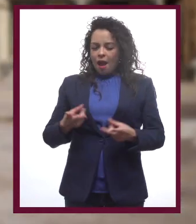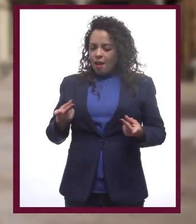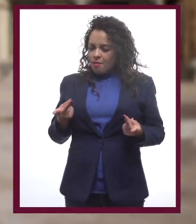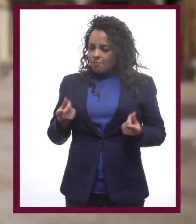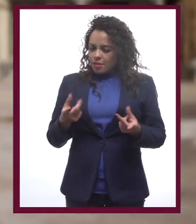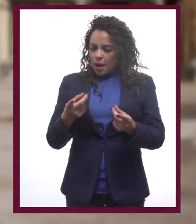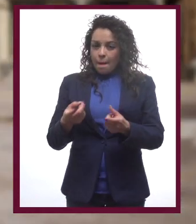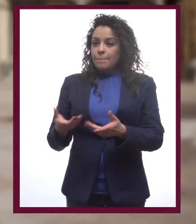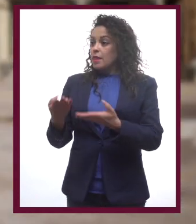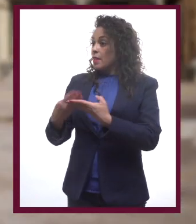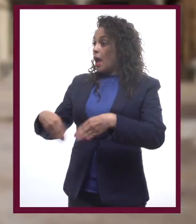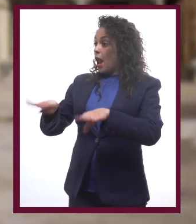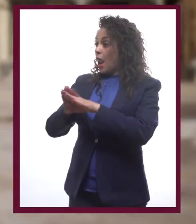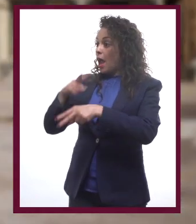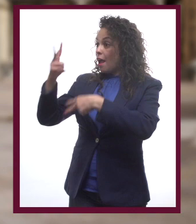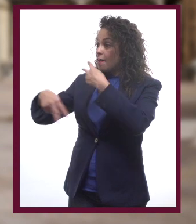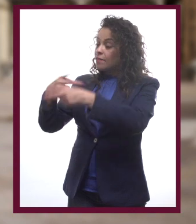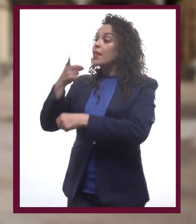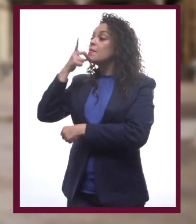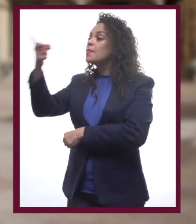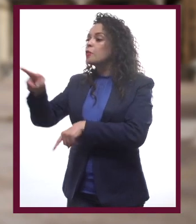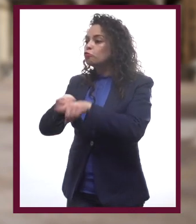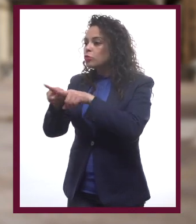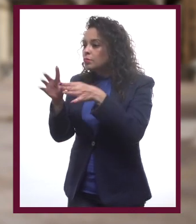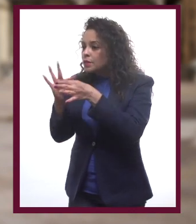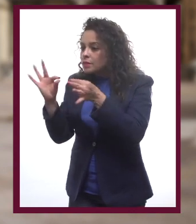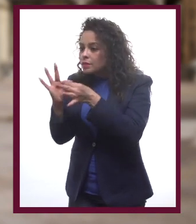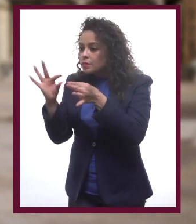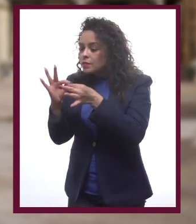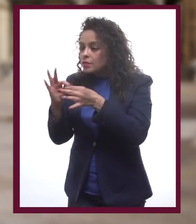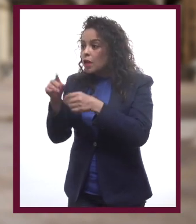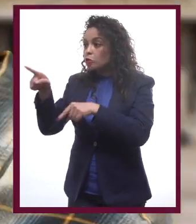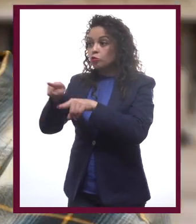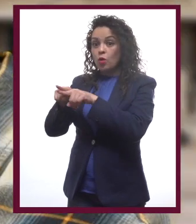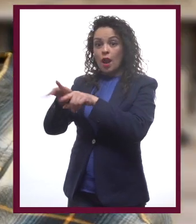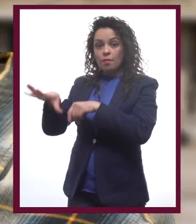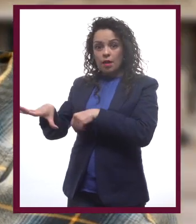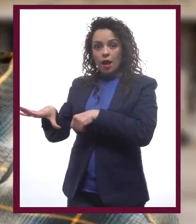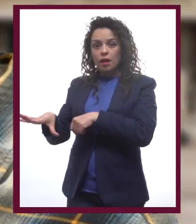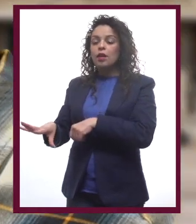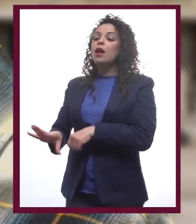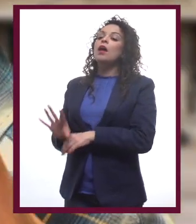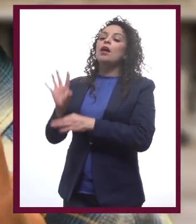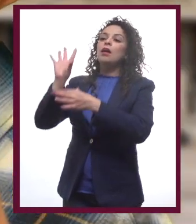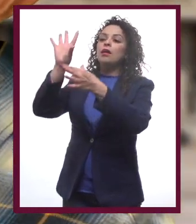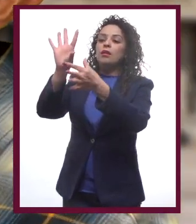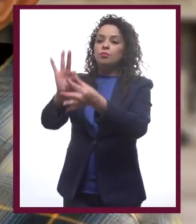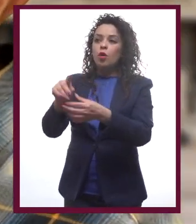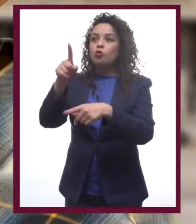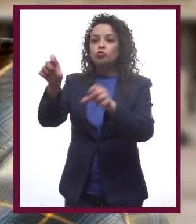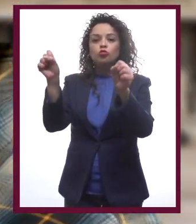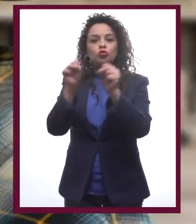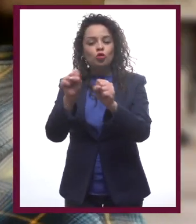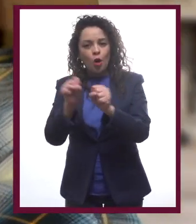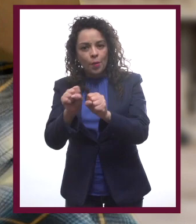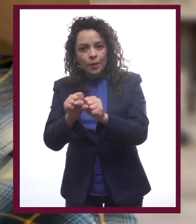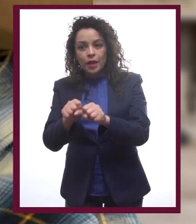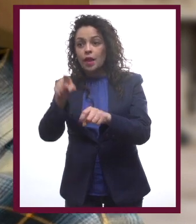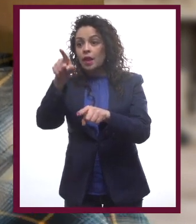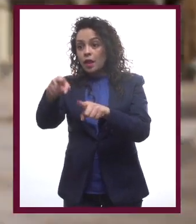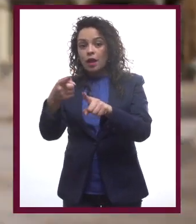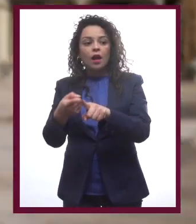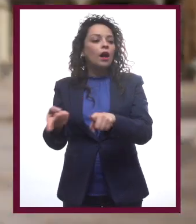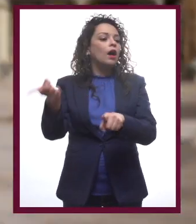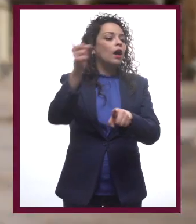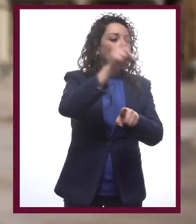suficiente. De inmediato vuelve a casa y se lo cuenta a su hermana. Su hermana se lo contará a sus